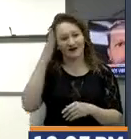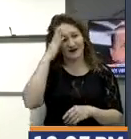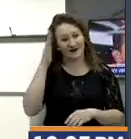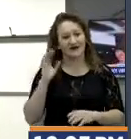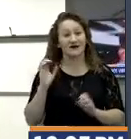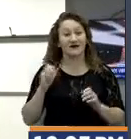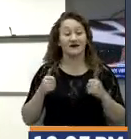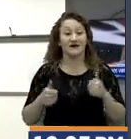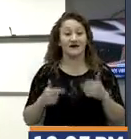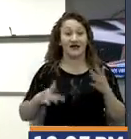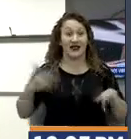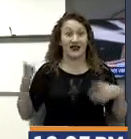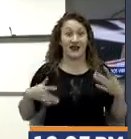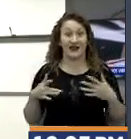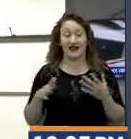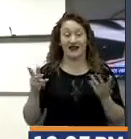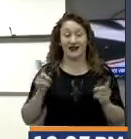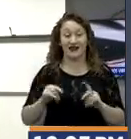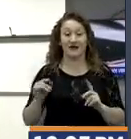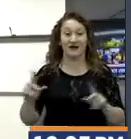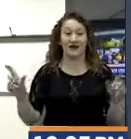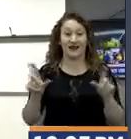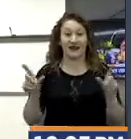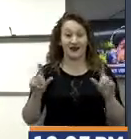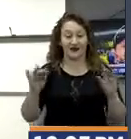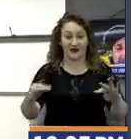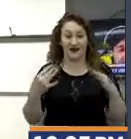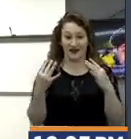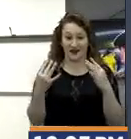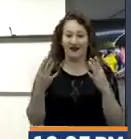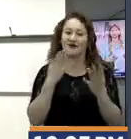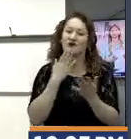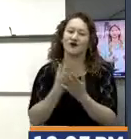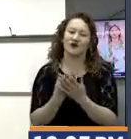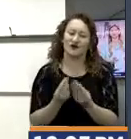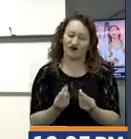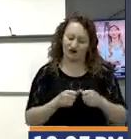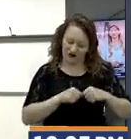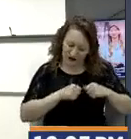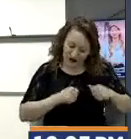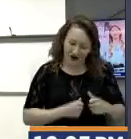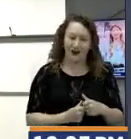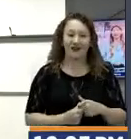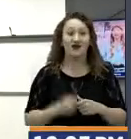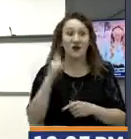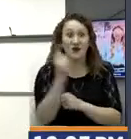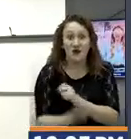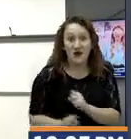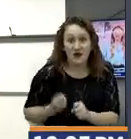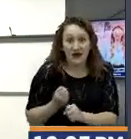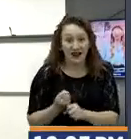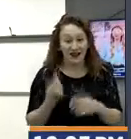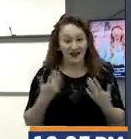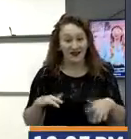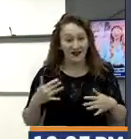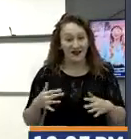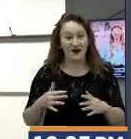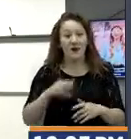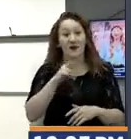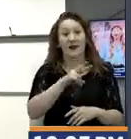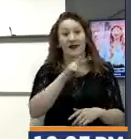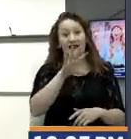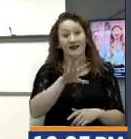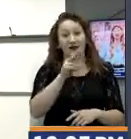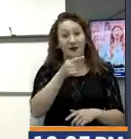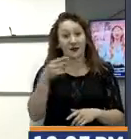Otro motivo de alegría lo compartimos con los televidentes. Les agradecemos de corazón que cumplamos un año al aire. Desde el 25